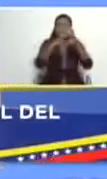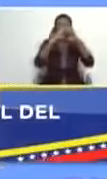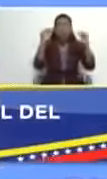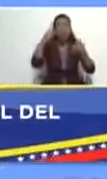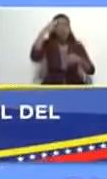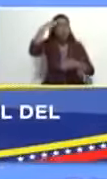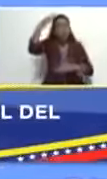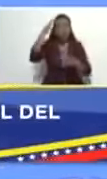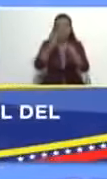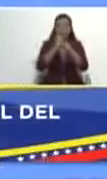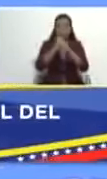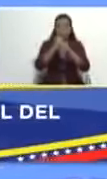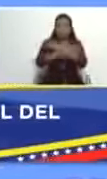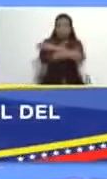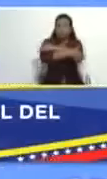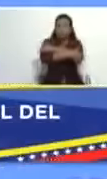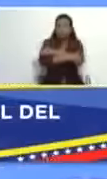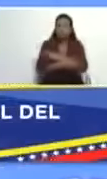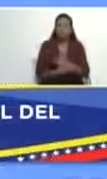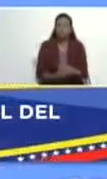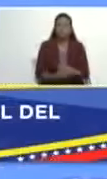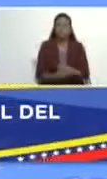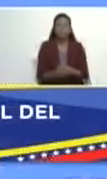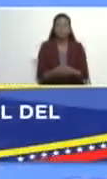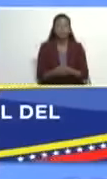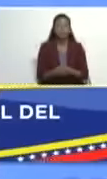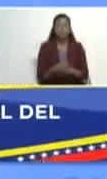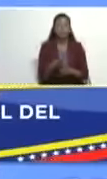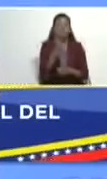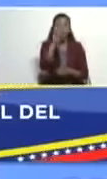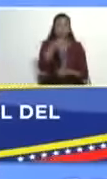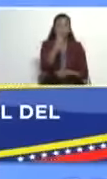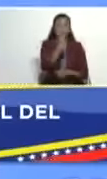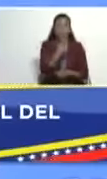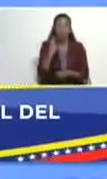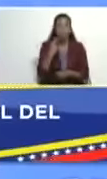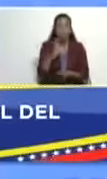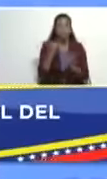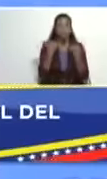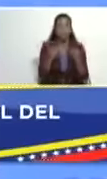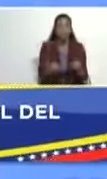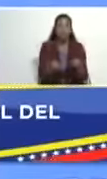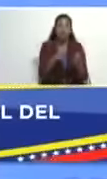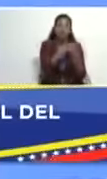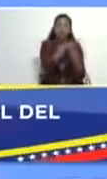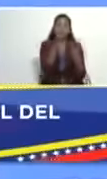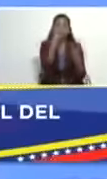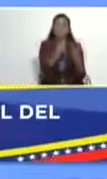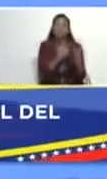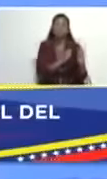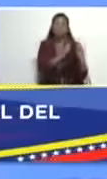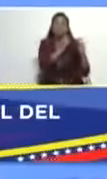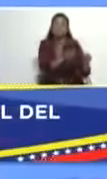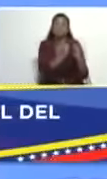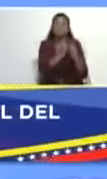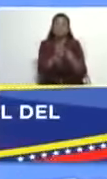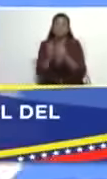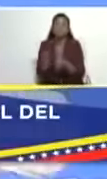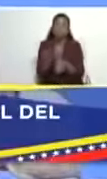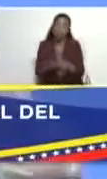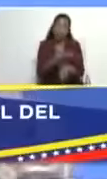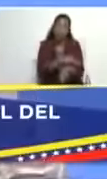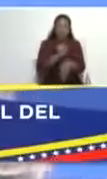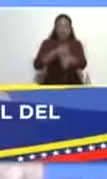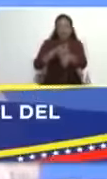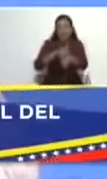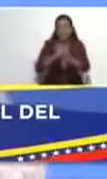Ir avanzando. Yo quiero comprometer a dos personas aquí, o a tres. Pero ya va, primero voy a